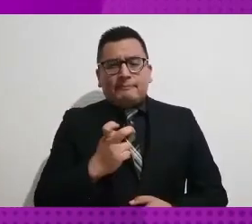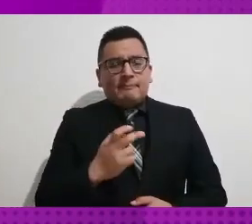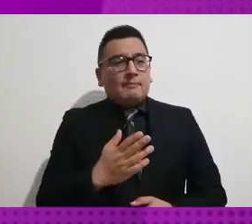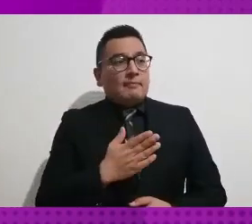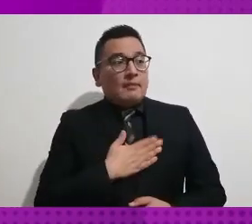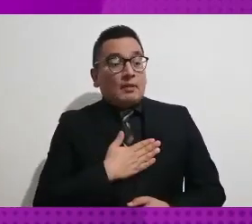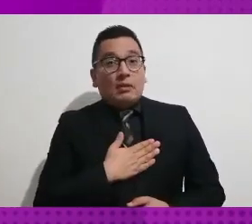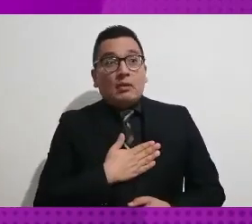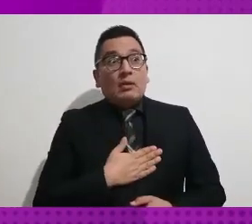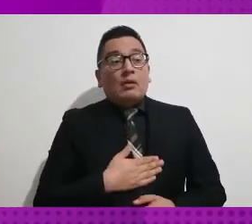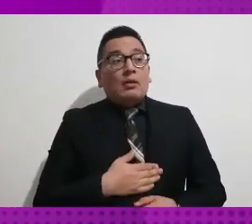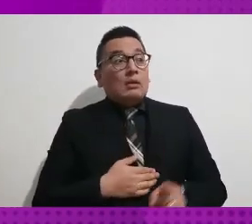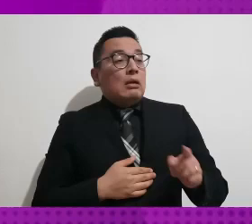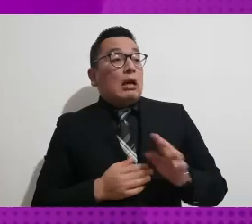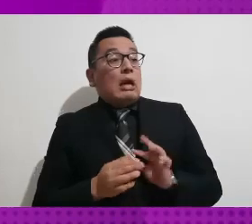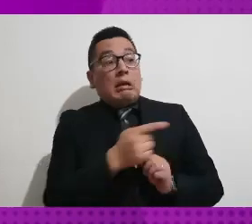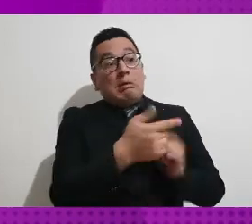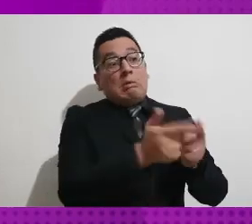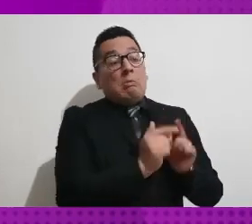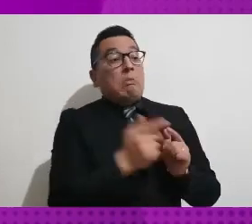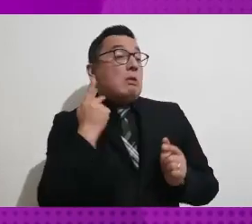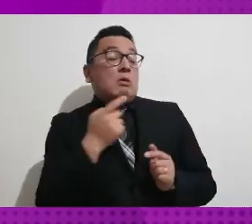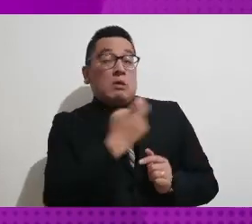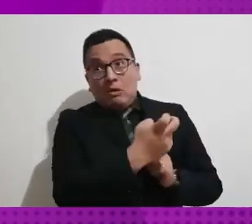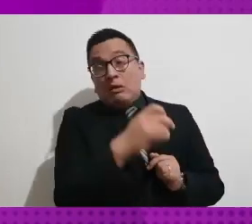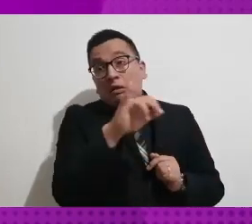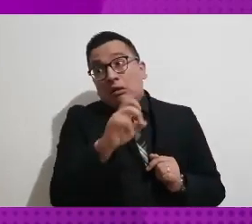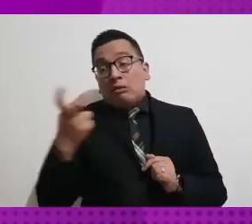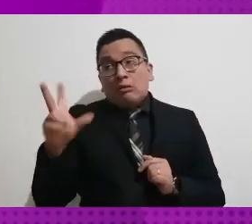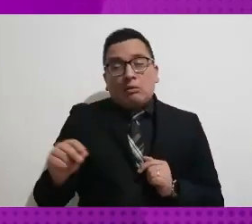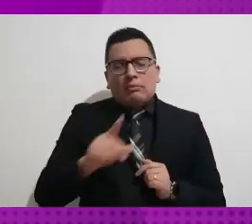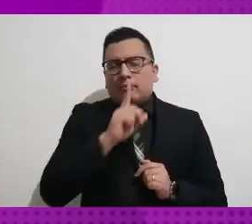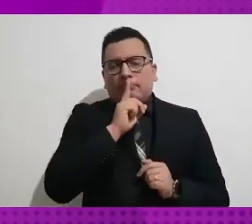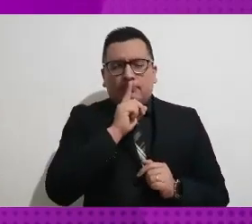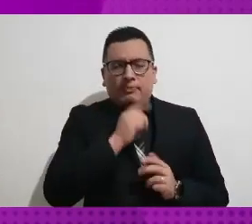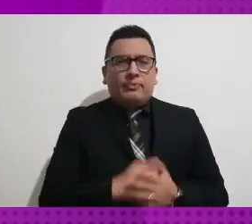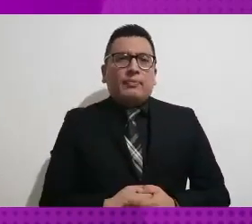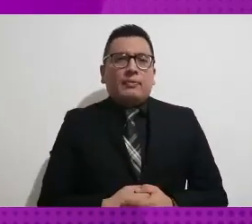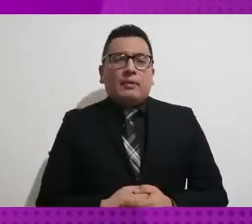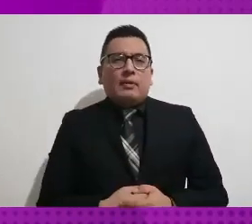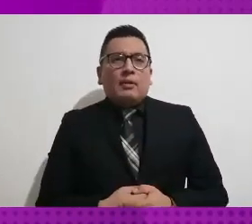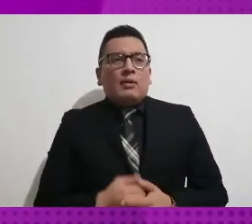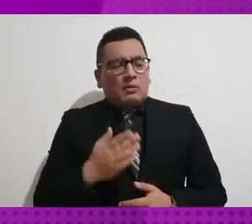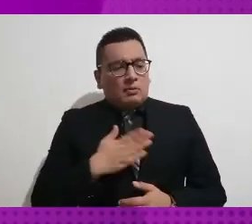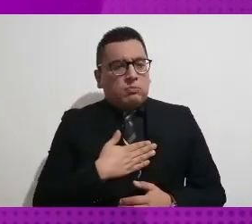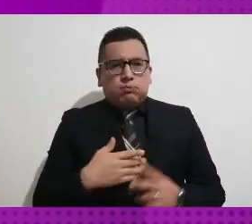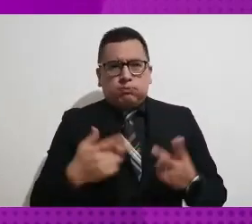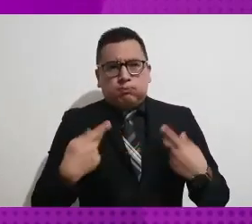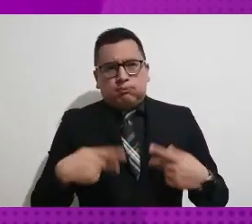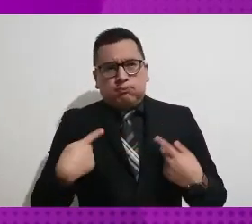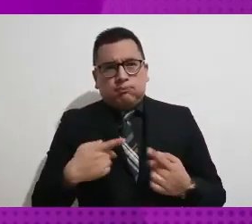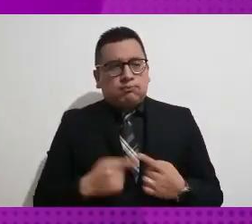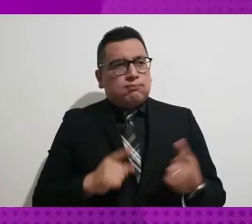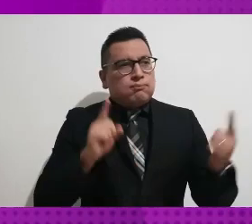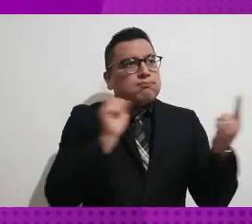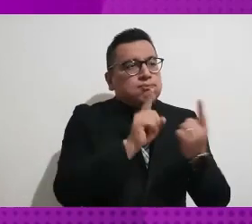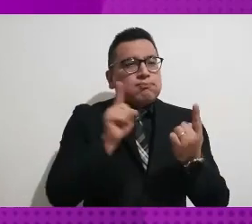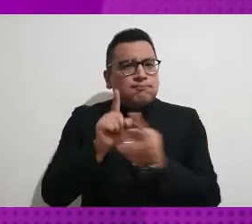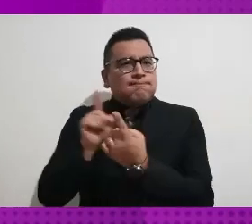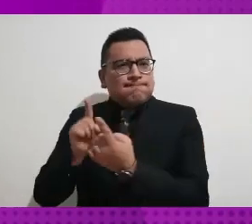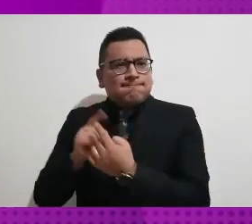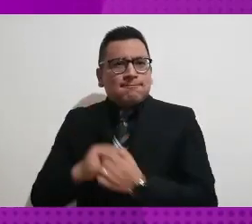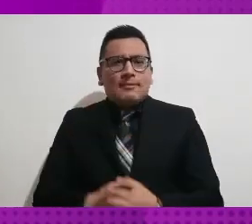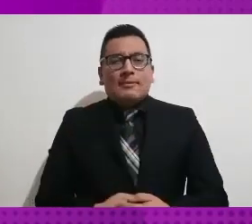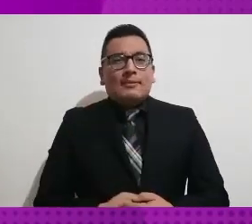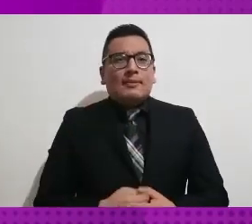de colores. Entonces, ese también ha sido un reto, no hablar con personas, ¿no?, que tienen cierto color,